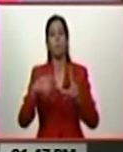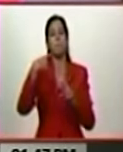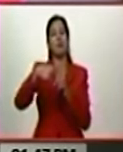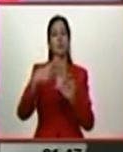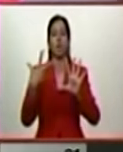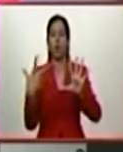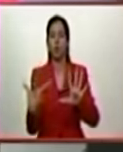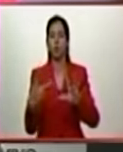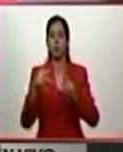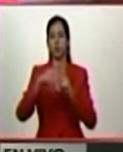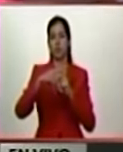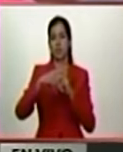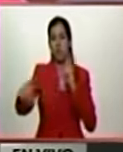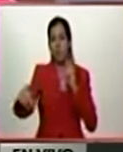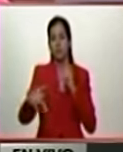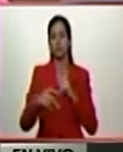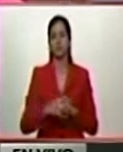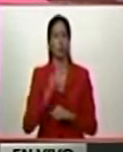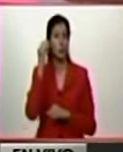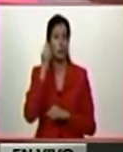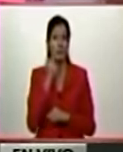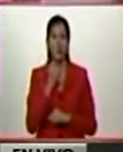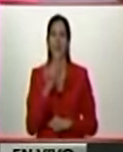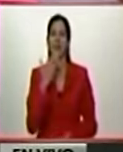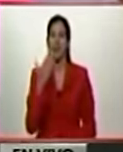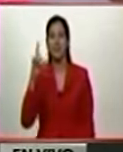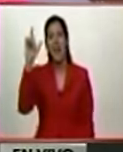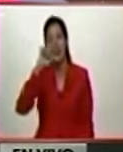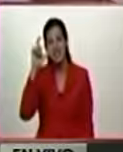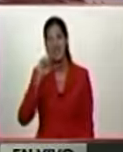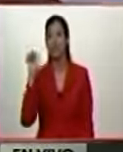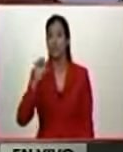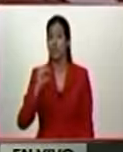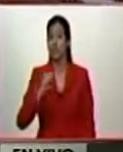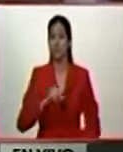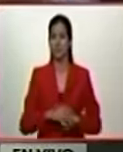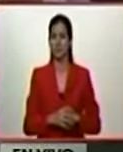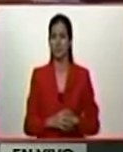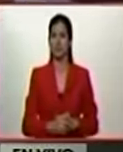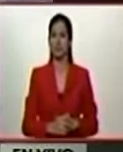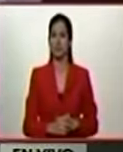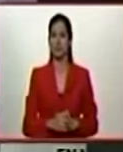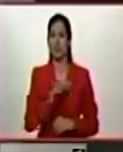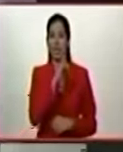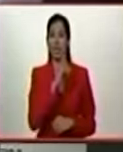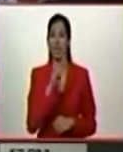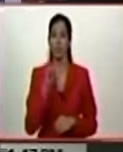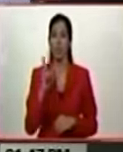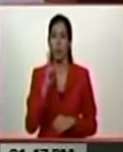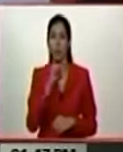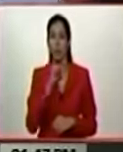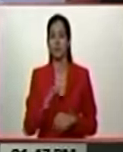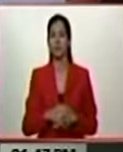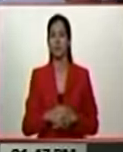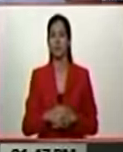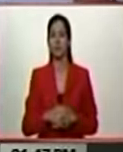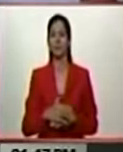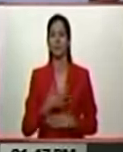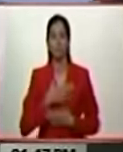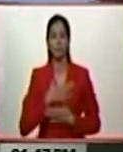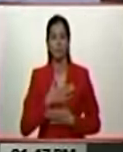nuevos 8 kilómetros de la autopista Gran Mariscal de Ayacucho. Muchas gracias, Elías. En efecto, en nombre de